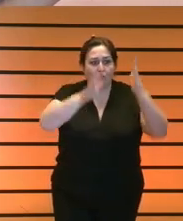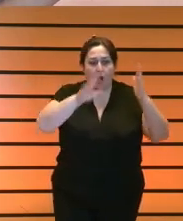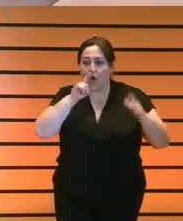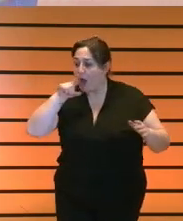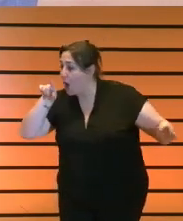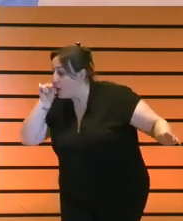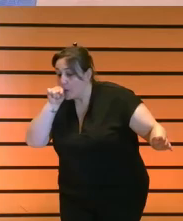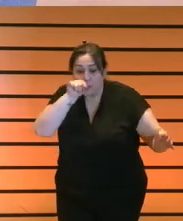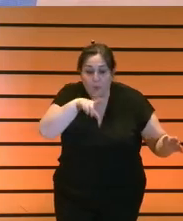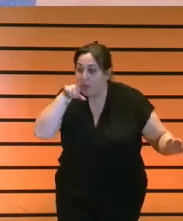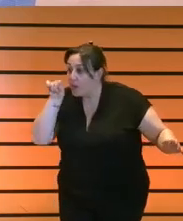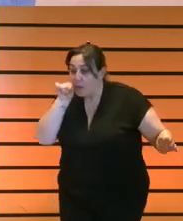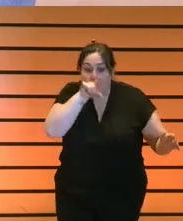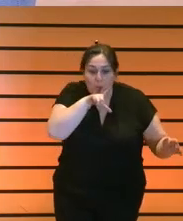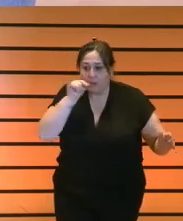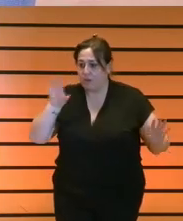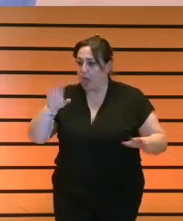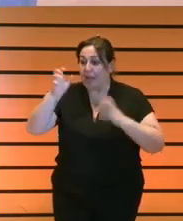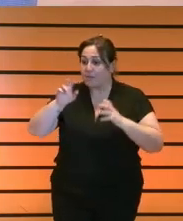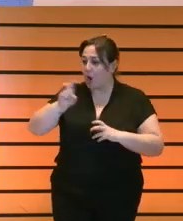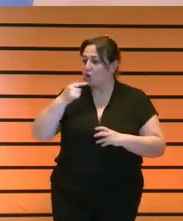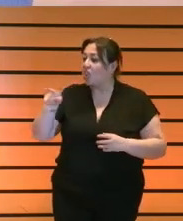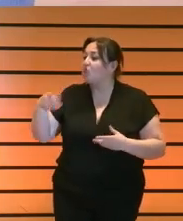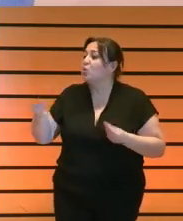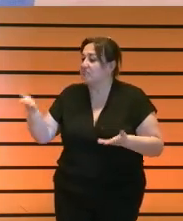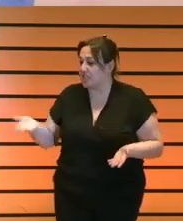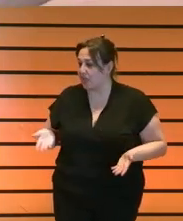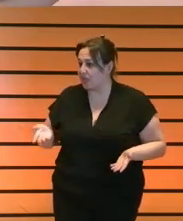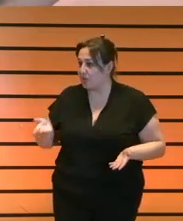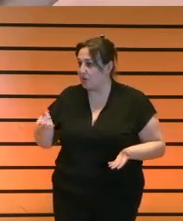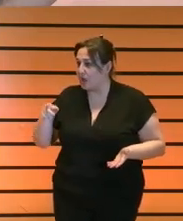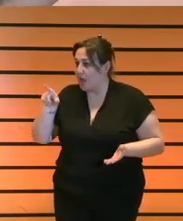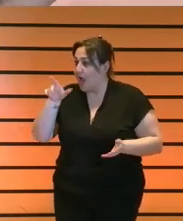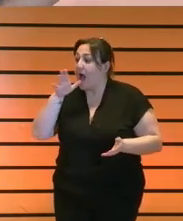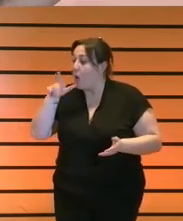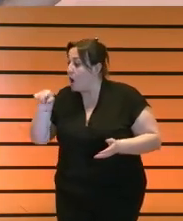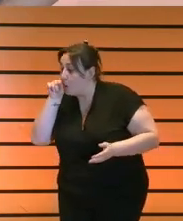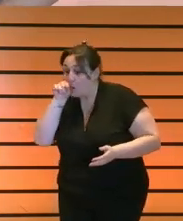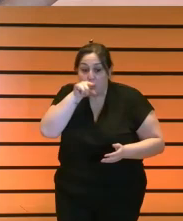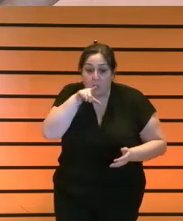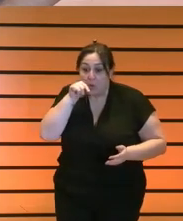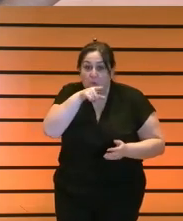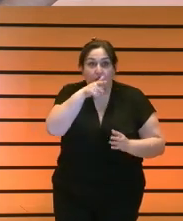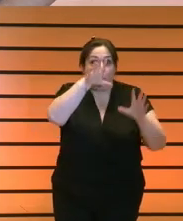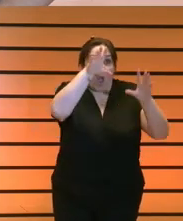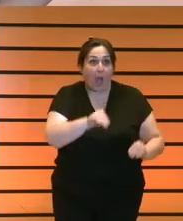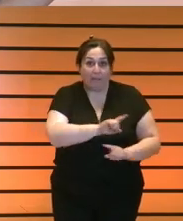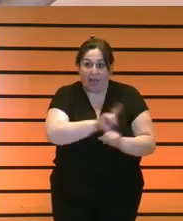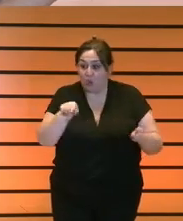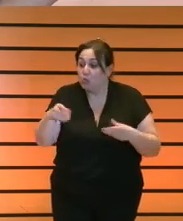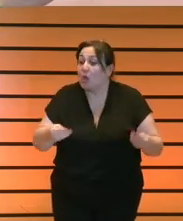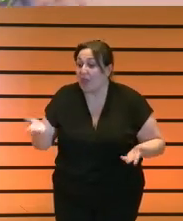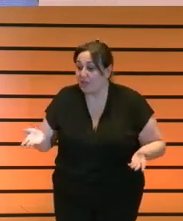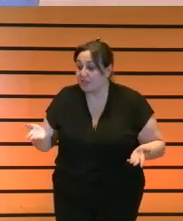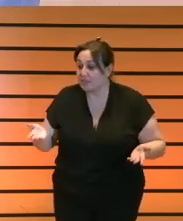encuentra con otro animal que le dice, ¿pero qué estás haciendo, inconsciente? ¿Para qué vas a echar el agua que puedes transportar en tu pico a ese incendio? ¿Qué estás